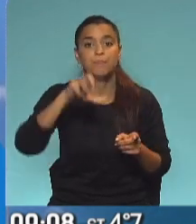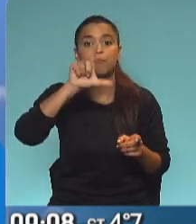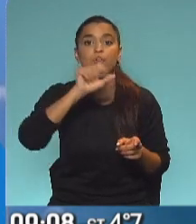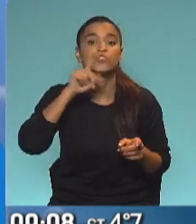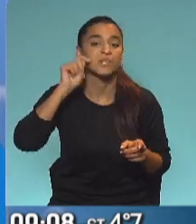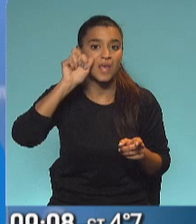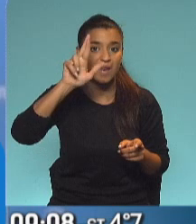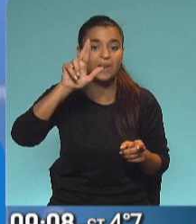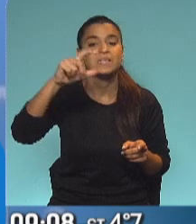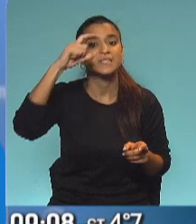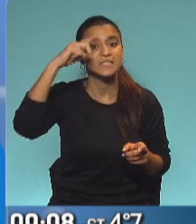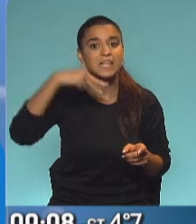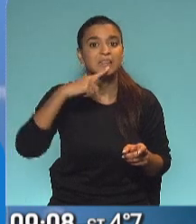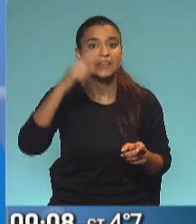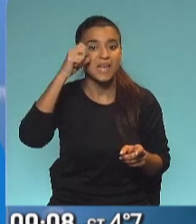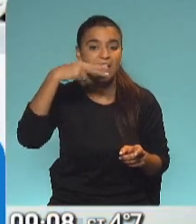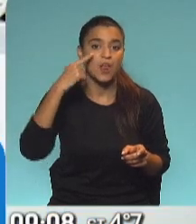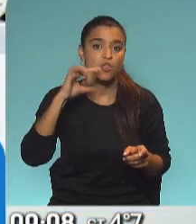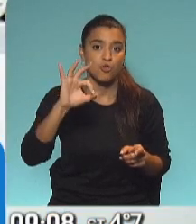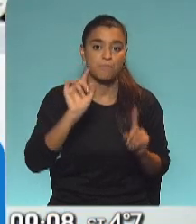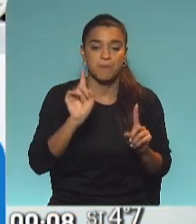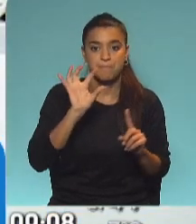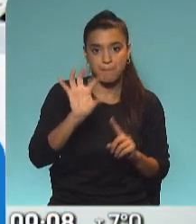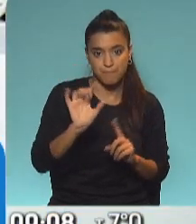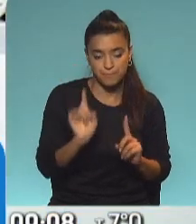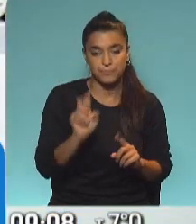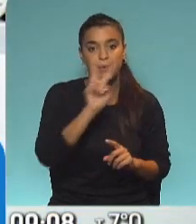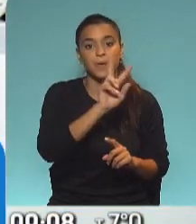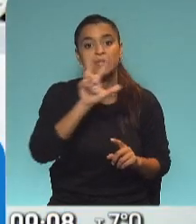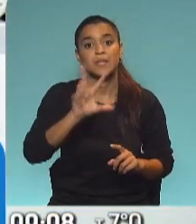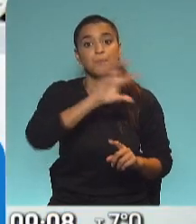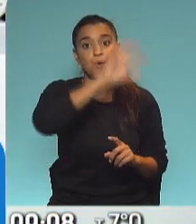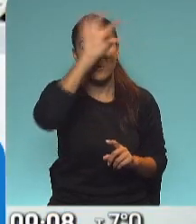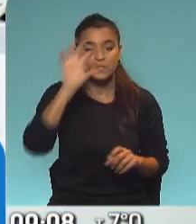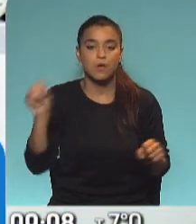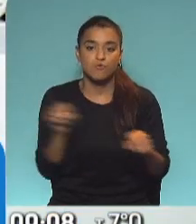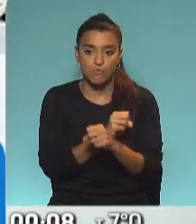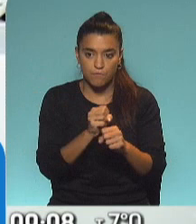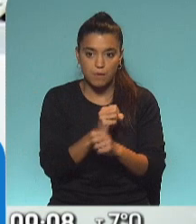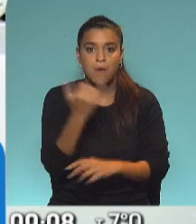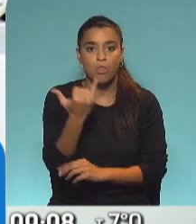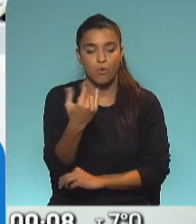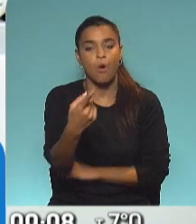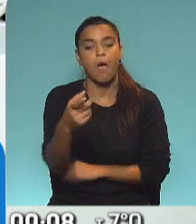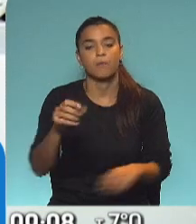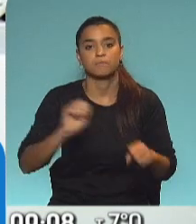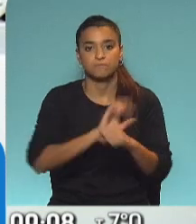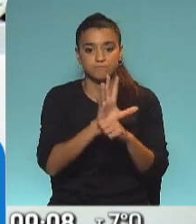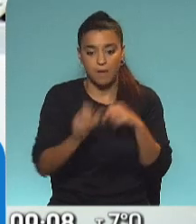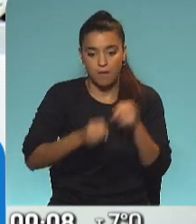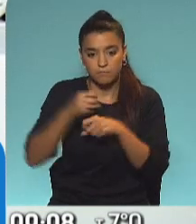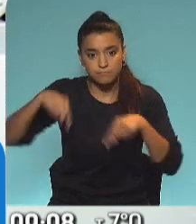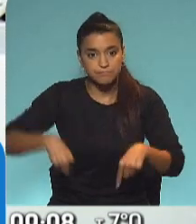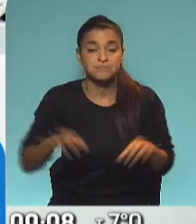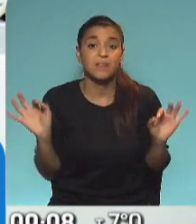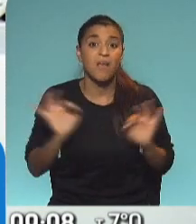en Centenario, en la misma provincia. 23 son las provincias que han confirmado casos hasta la actualidad, 5 casos